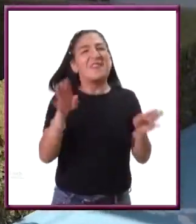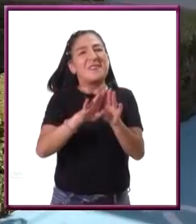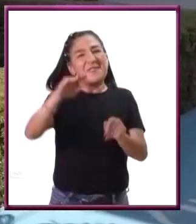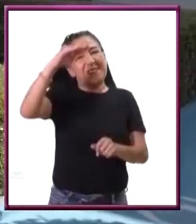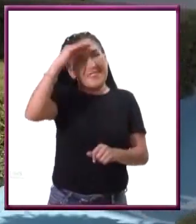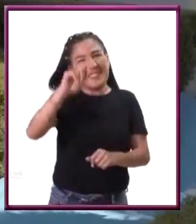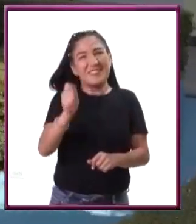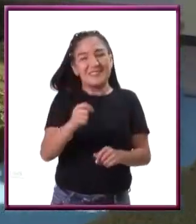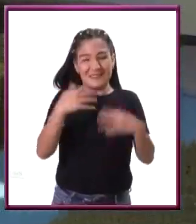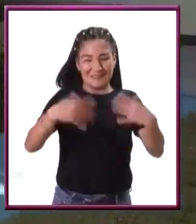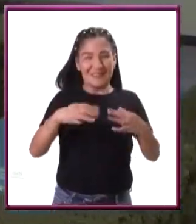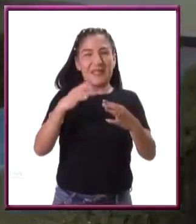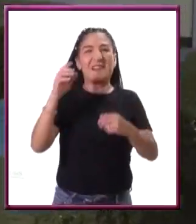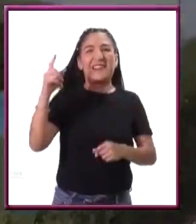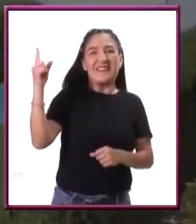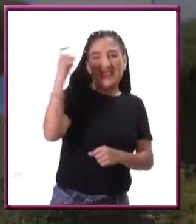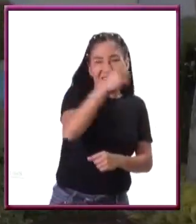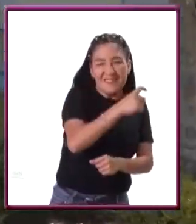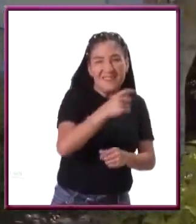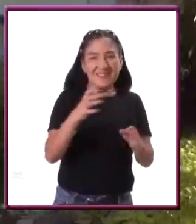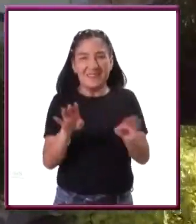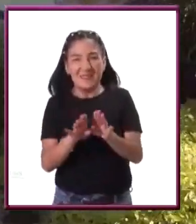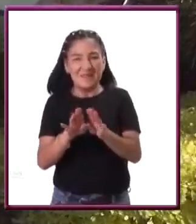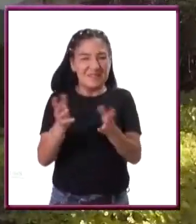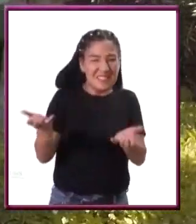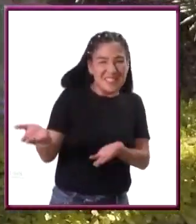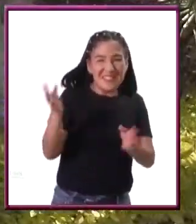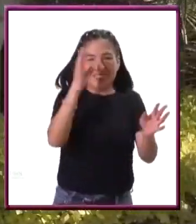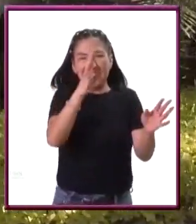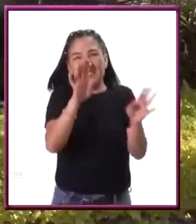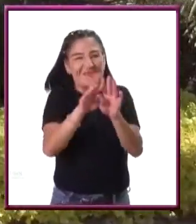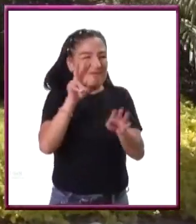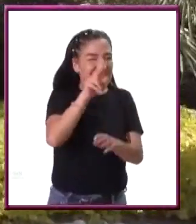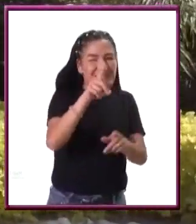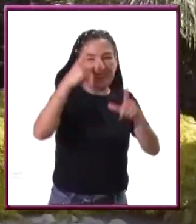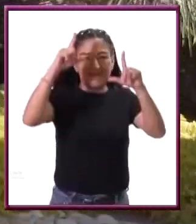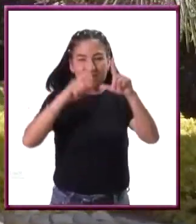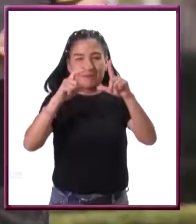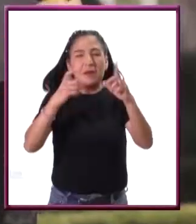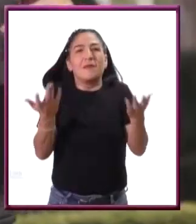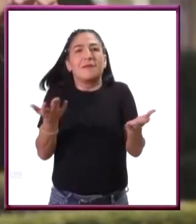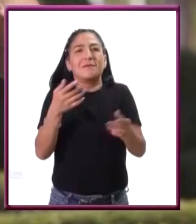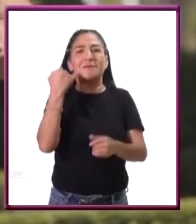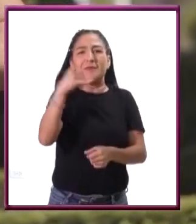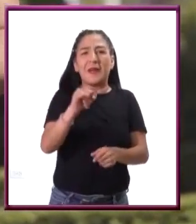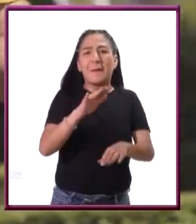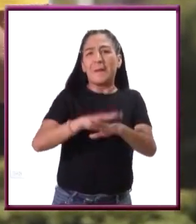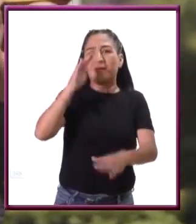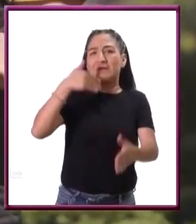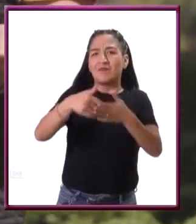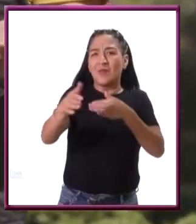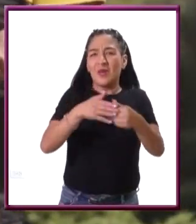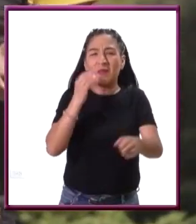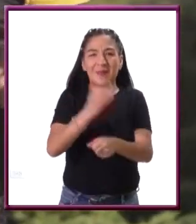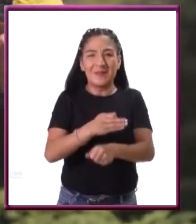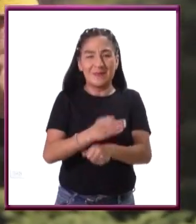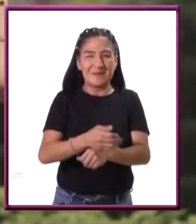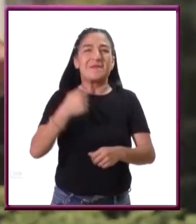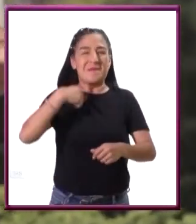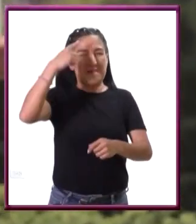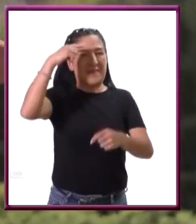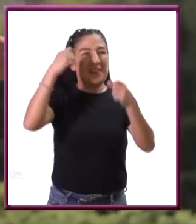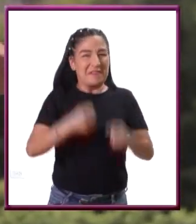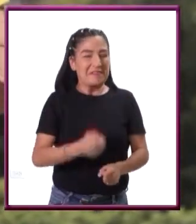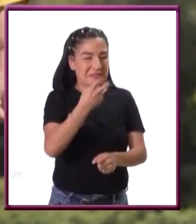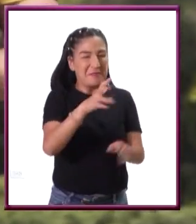tan complicado y difícil de lograr como la fotografía sería tan común? Estoy seguro de que sus inventores no lo